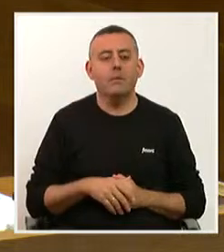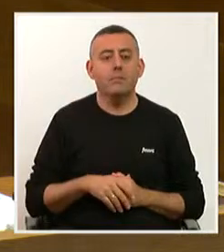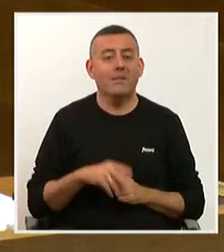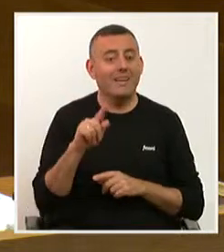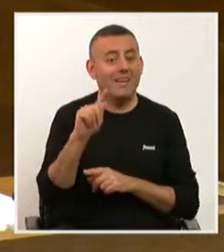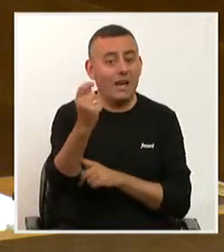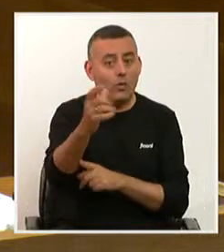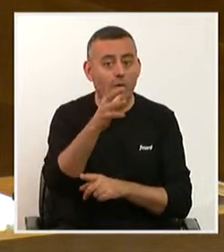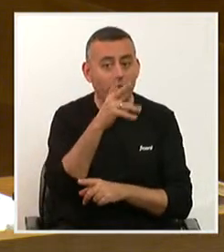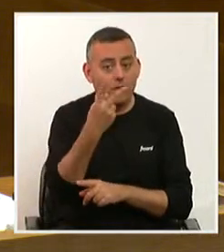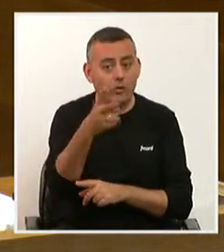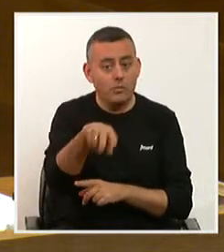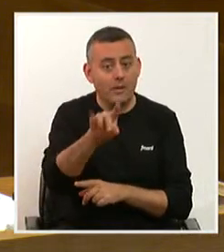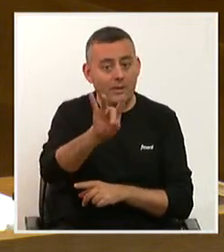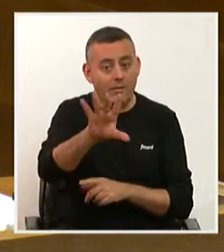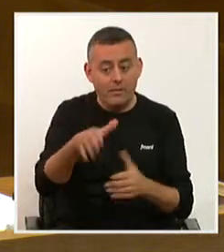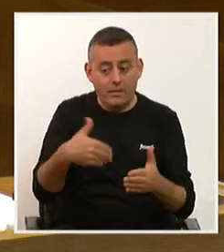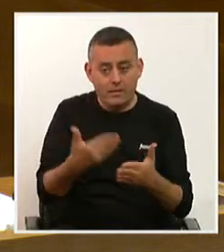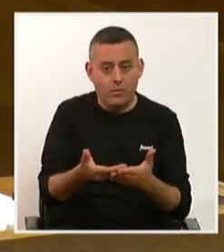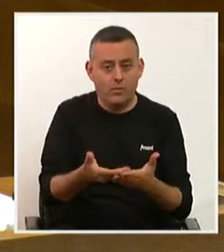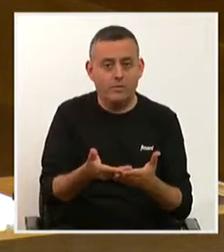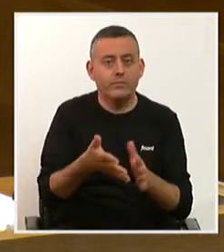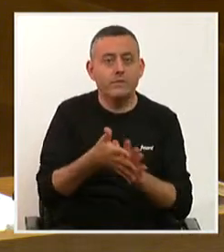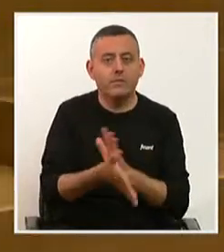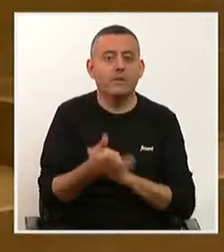de 2015